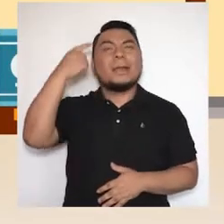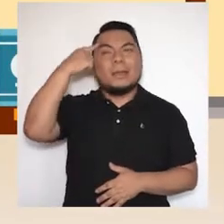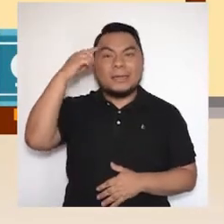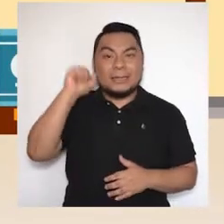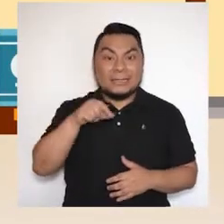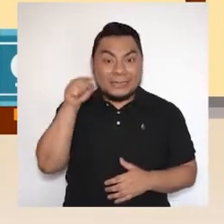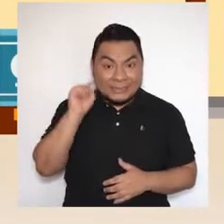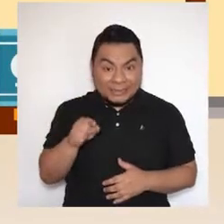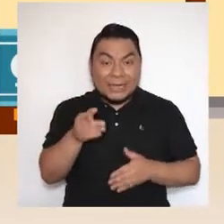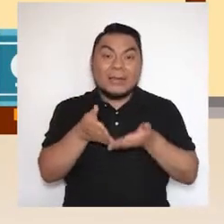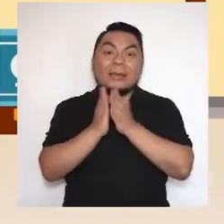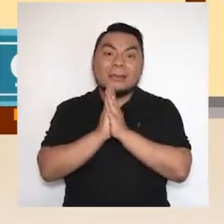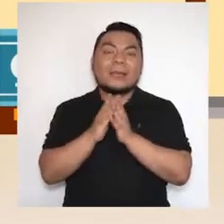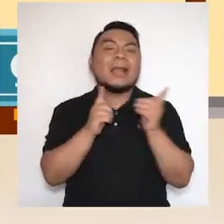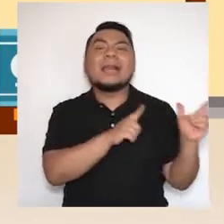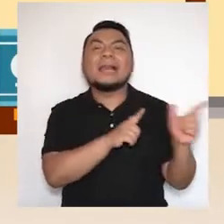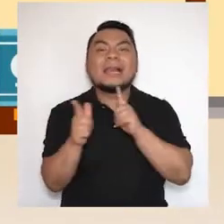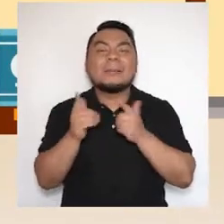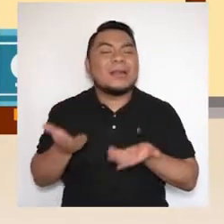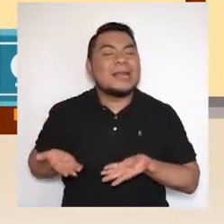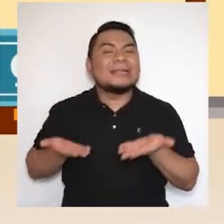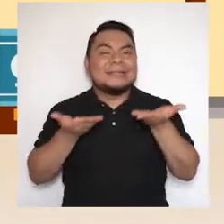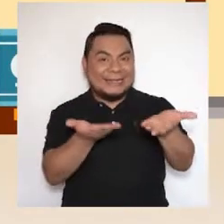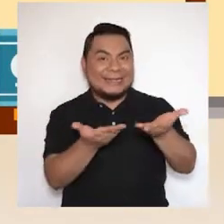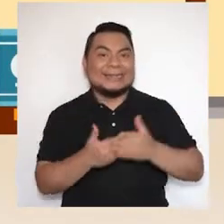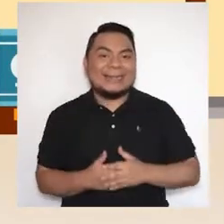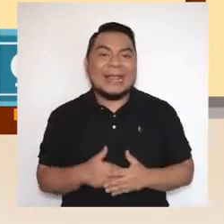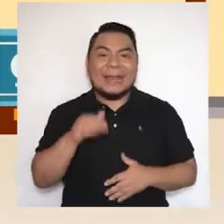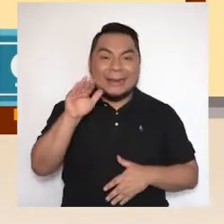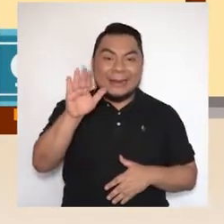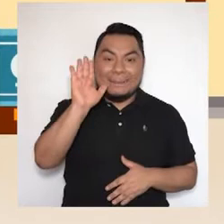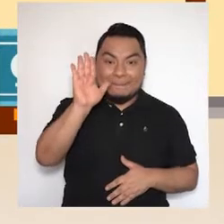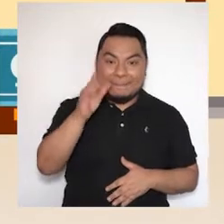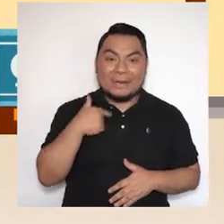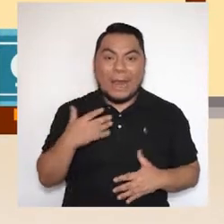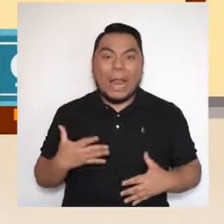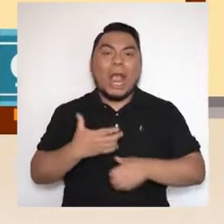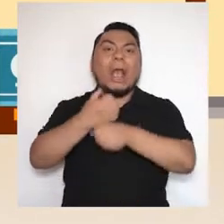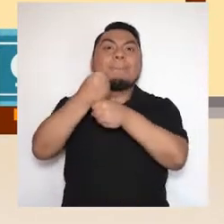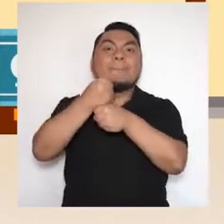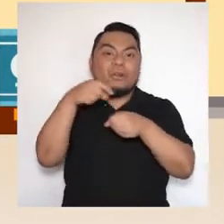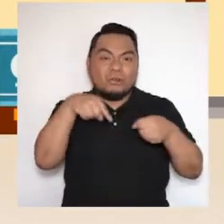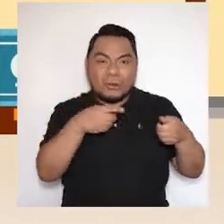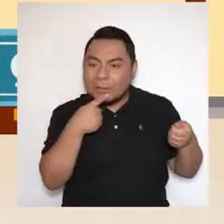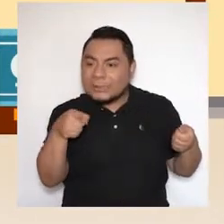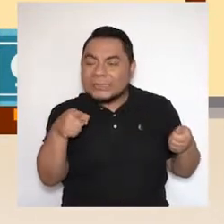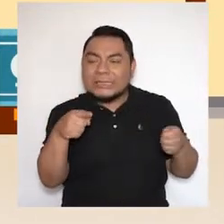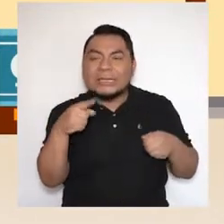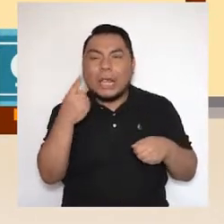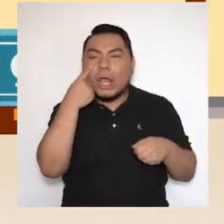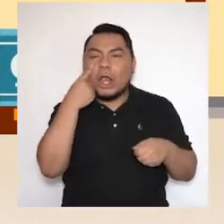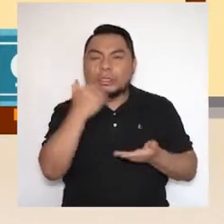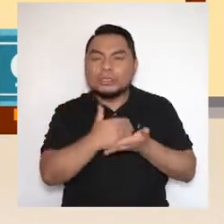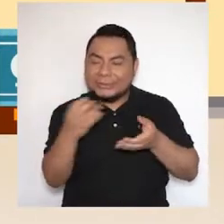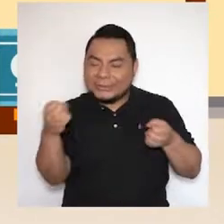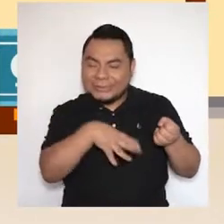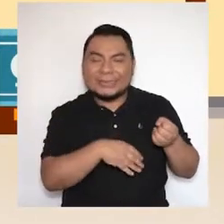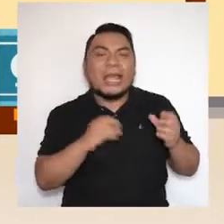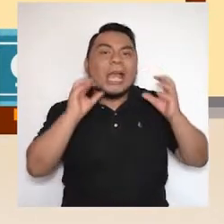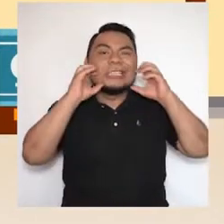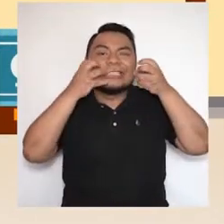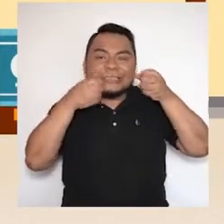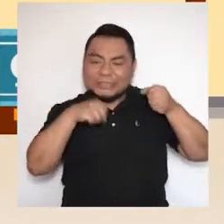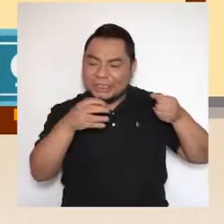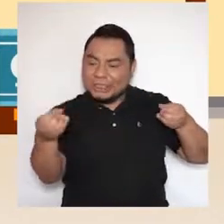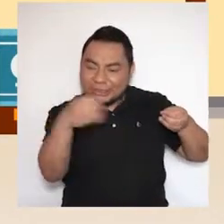que este pedido esté listo para entregar. A ver, ahí está mi bolsa. Cebolla, sí. Choclo,